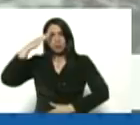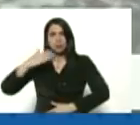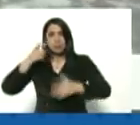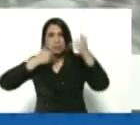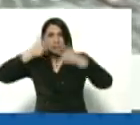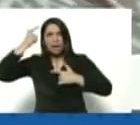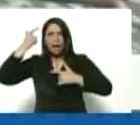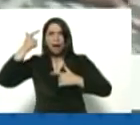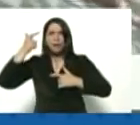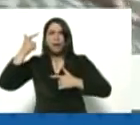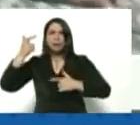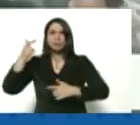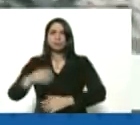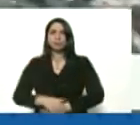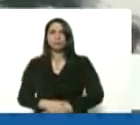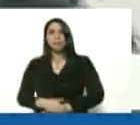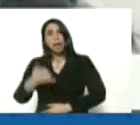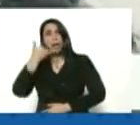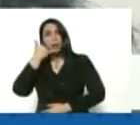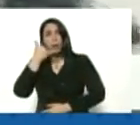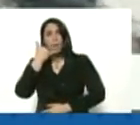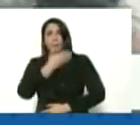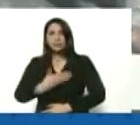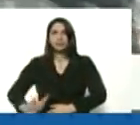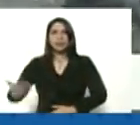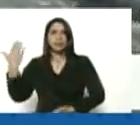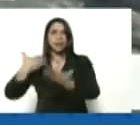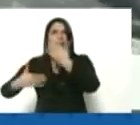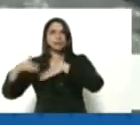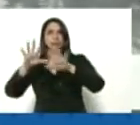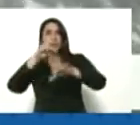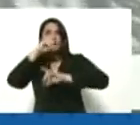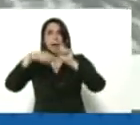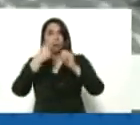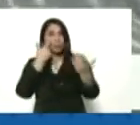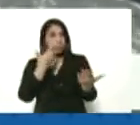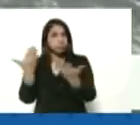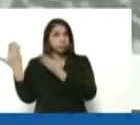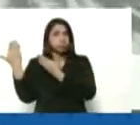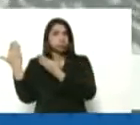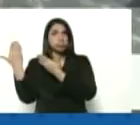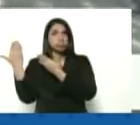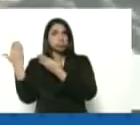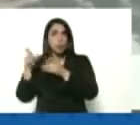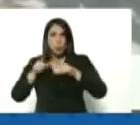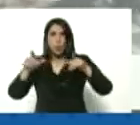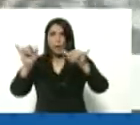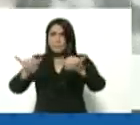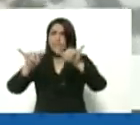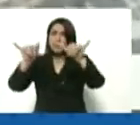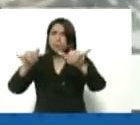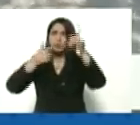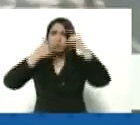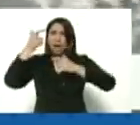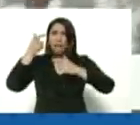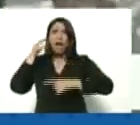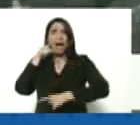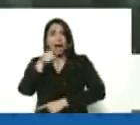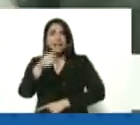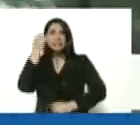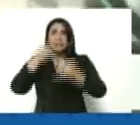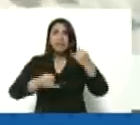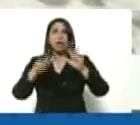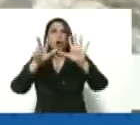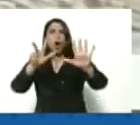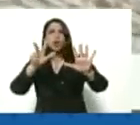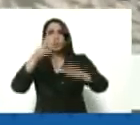Chávez en un halo presidente hace más de 10 años. Ahí estaba, pues, en ese lugar estuvo Chávez. Y ahí terminaron 8